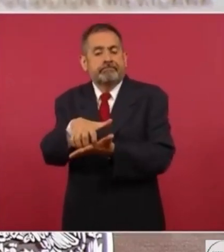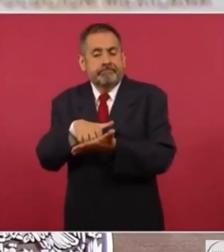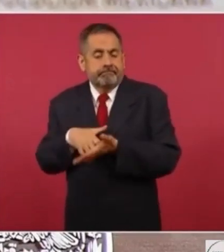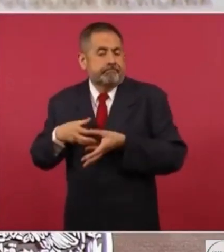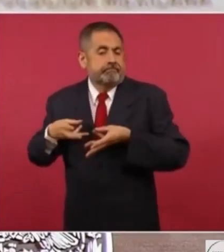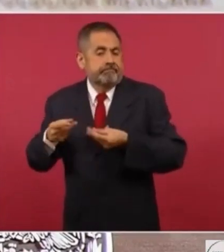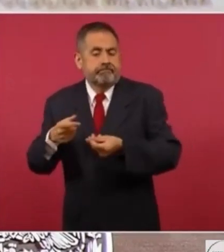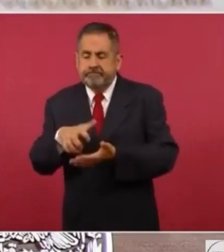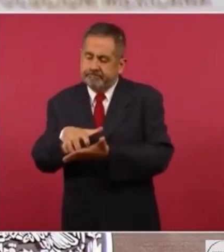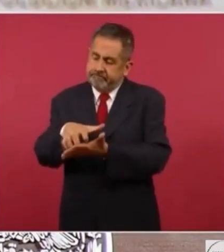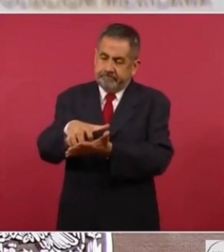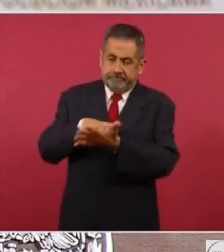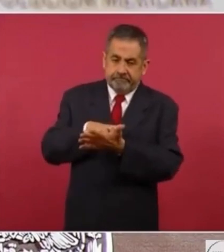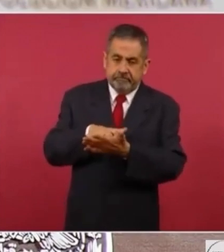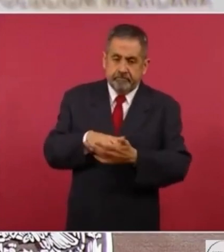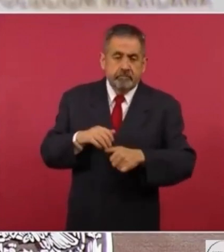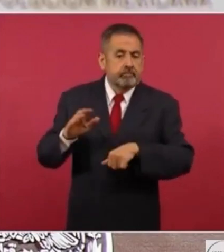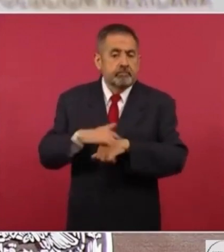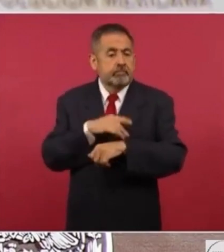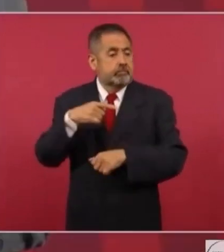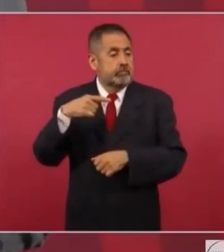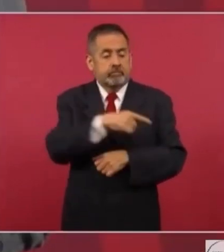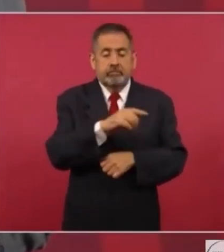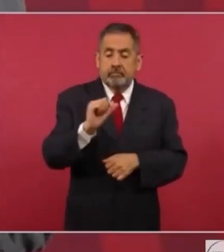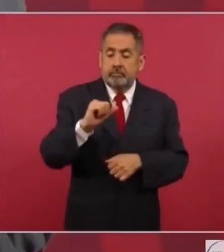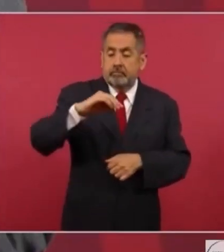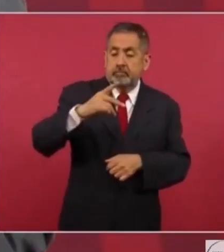puede ser que con amparos,